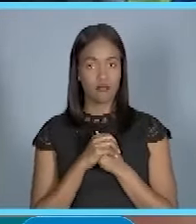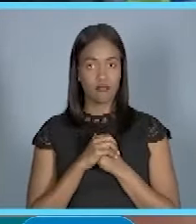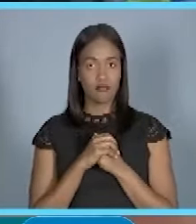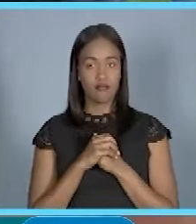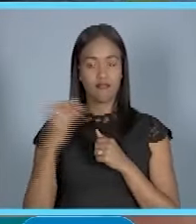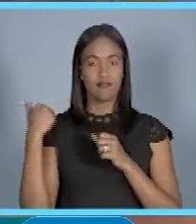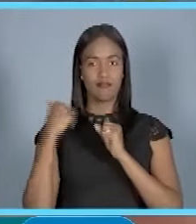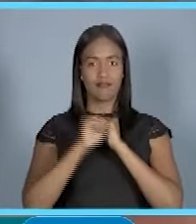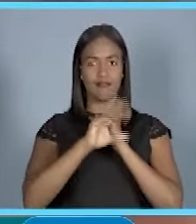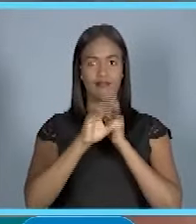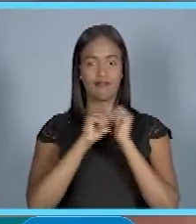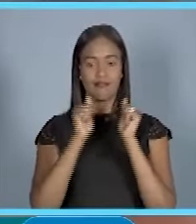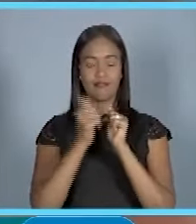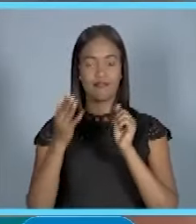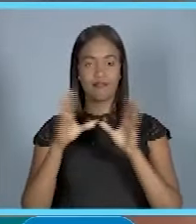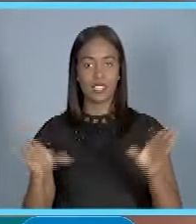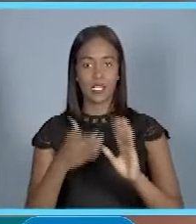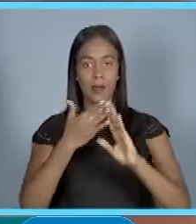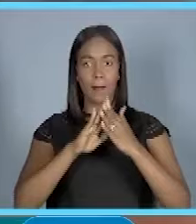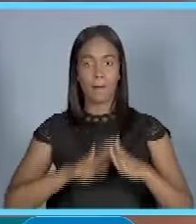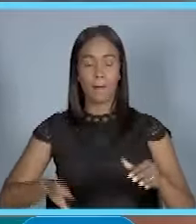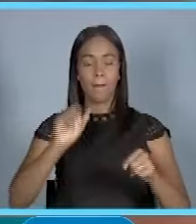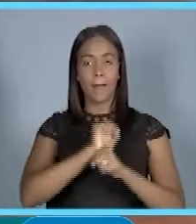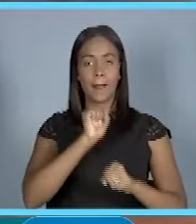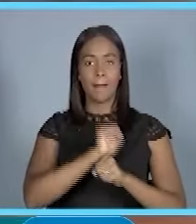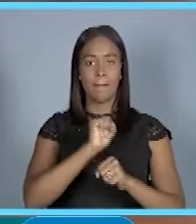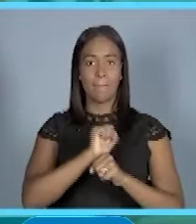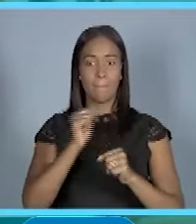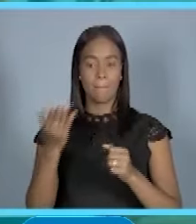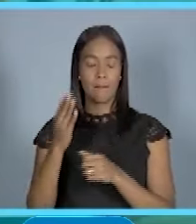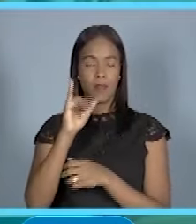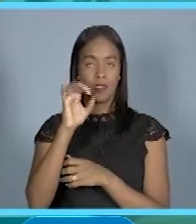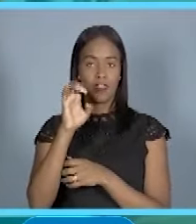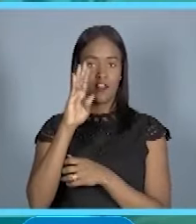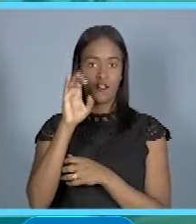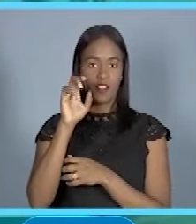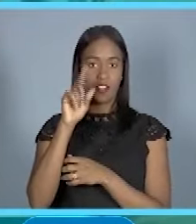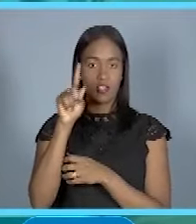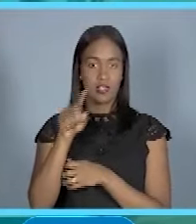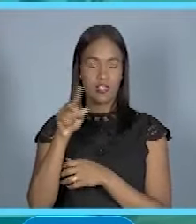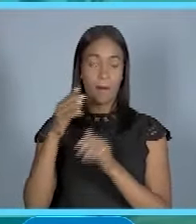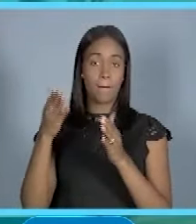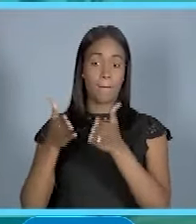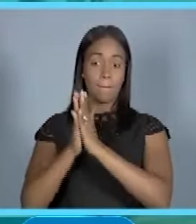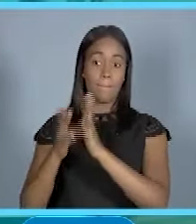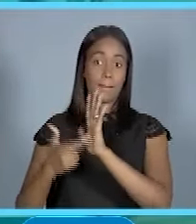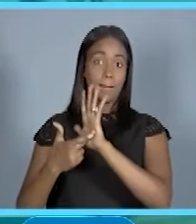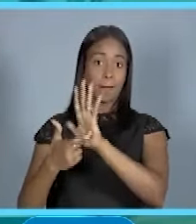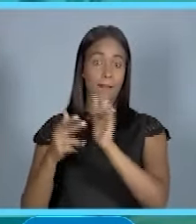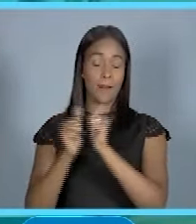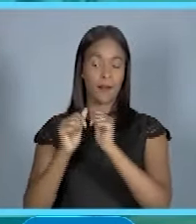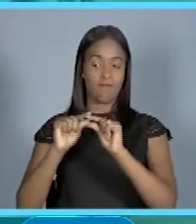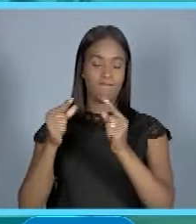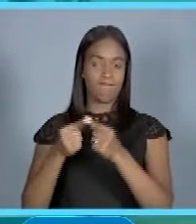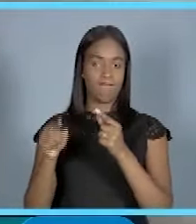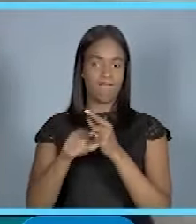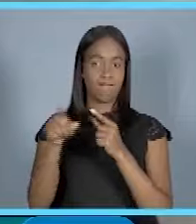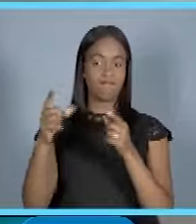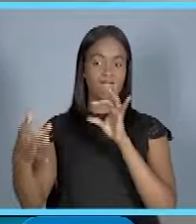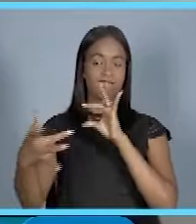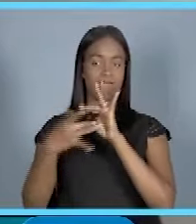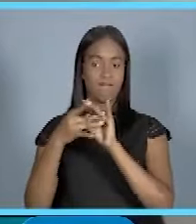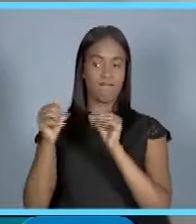El vocero del Movimiento Acción Comunitaria y Trabajadores, José Vázquez Beltrán, pidió a los representantes de las centrales sindicales unirse a